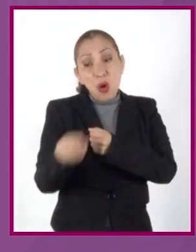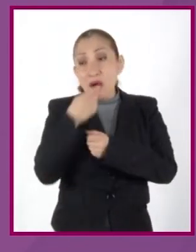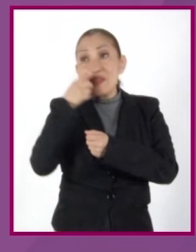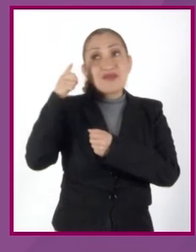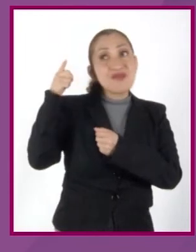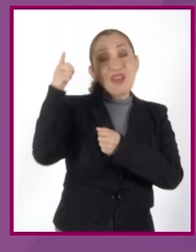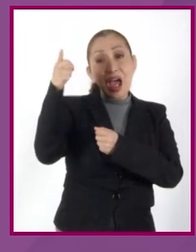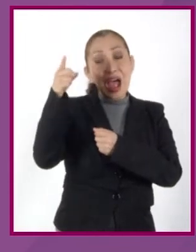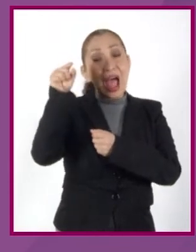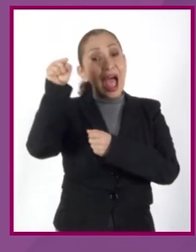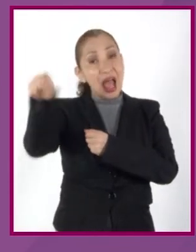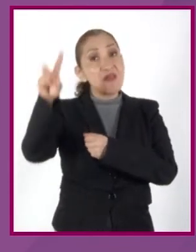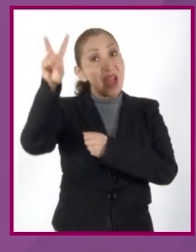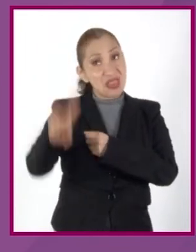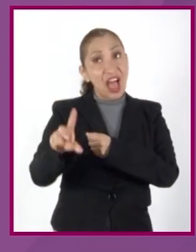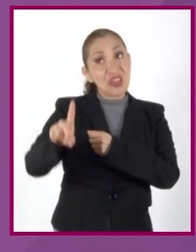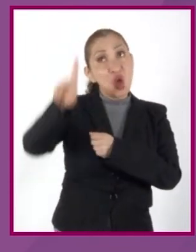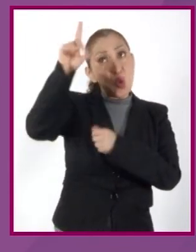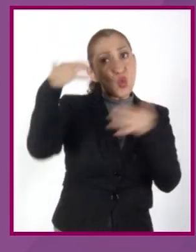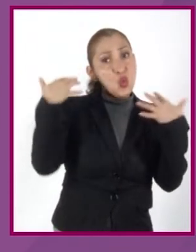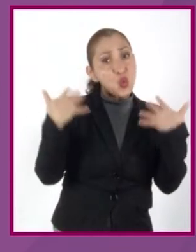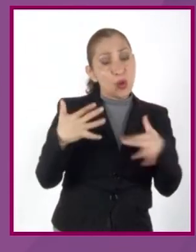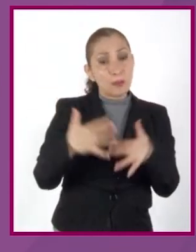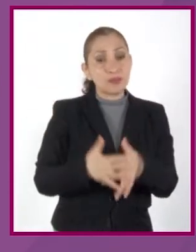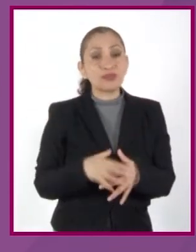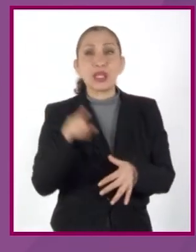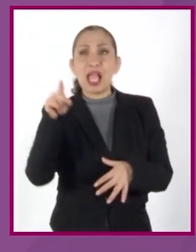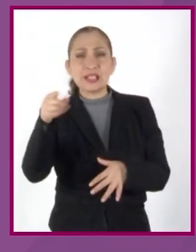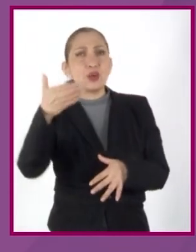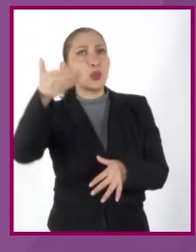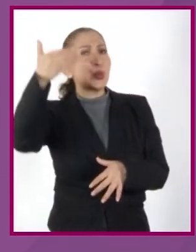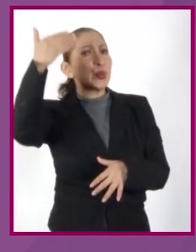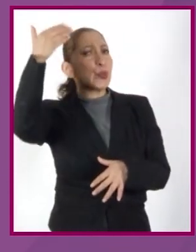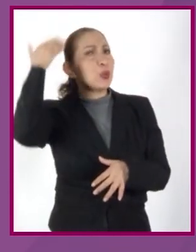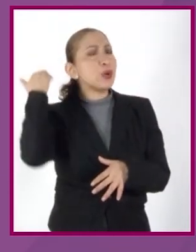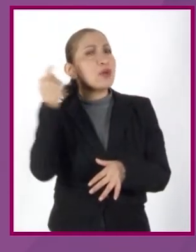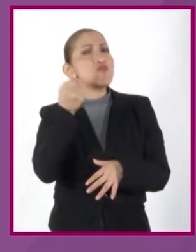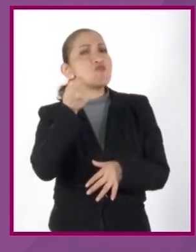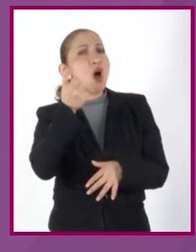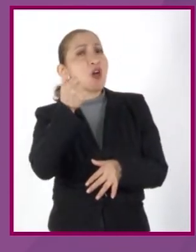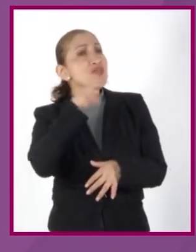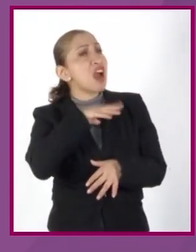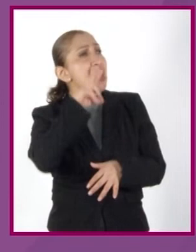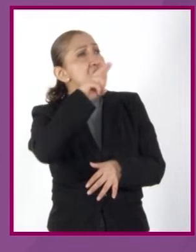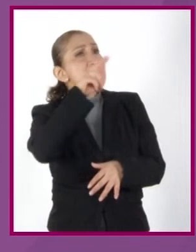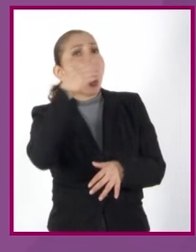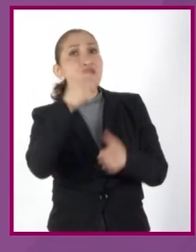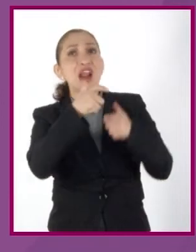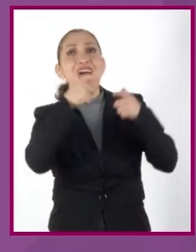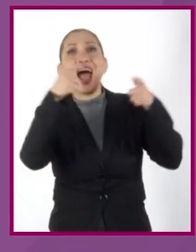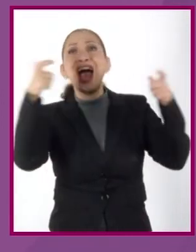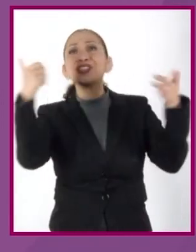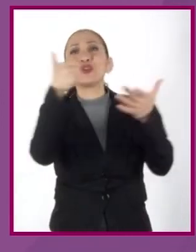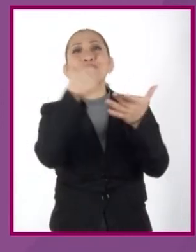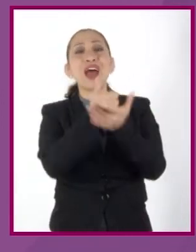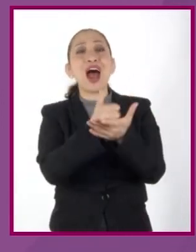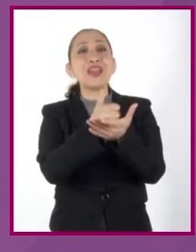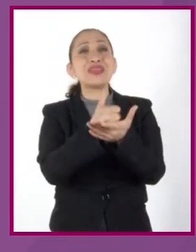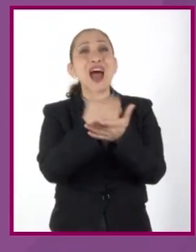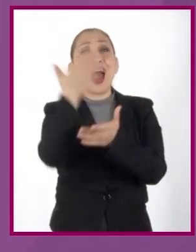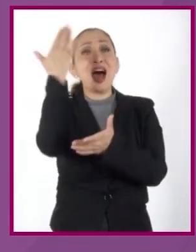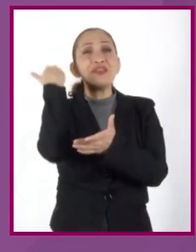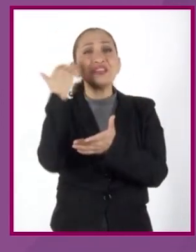decían era un verdadero dios. Desde esa época, muy poco quedaba ya de la grandiosa ciudad de sus